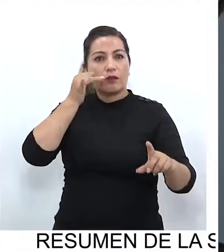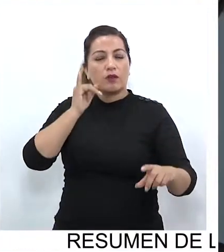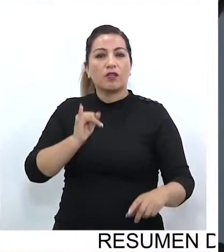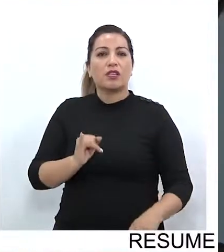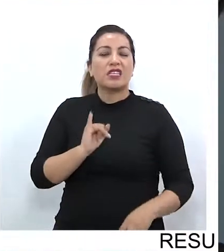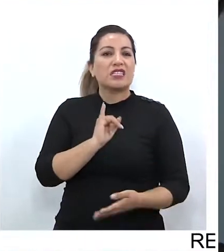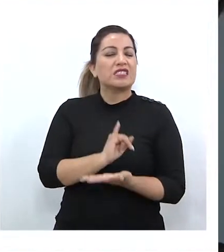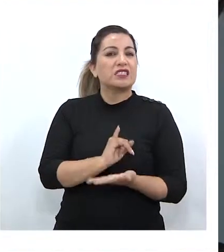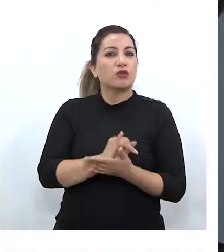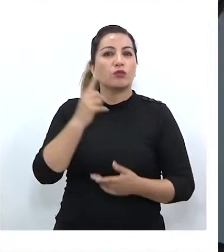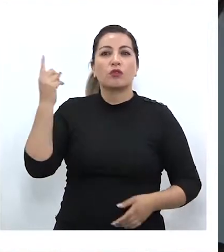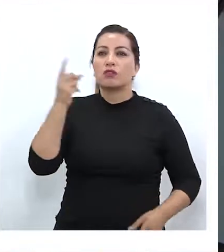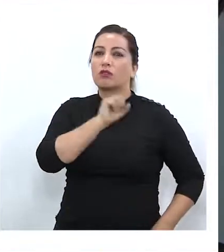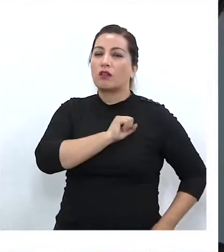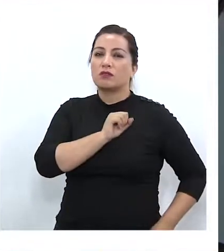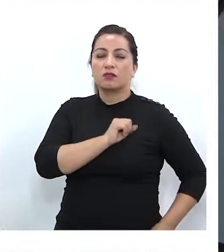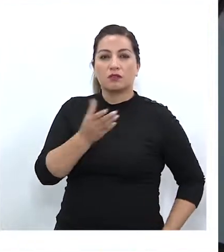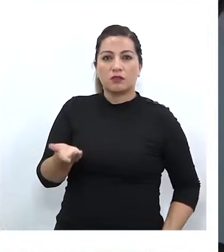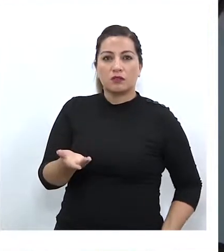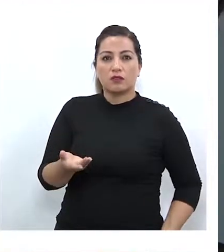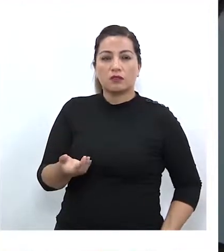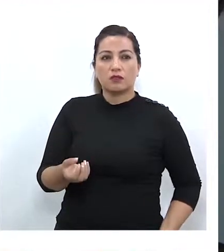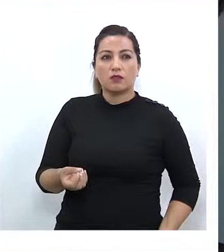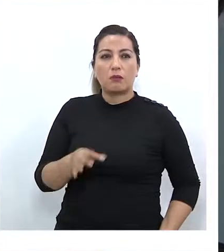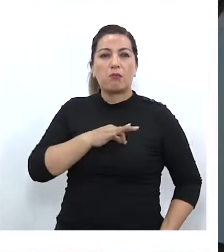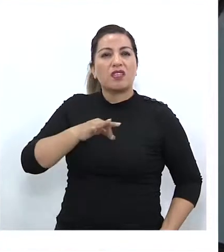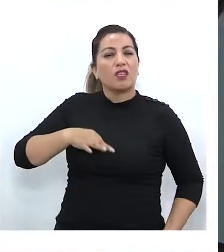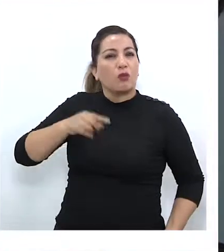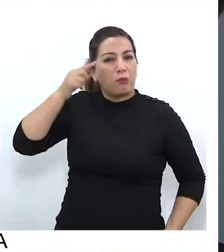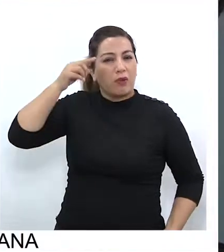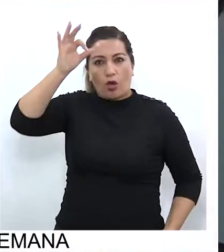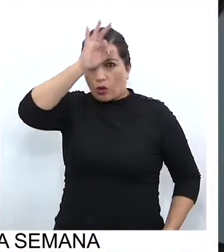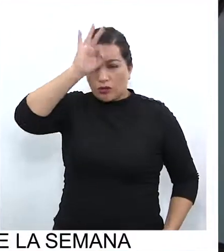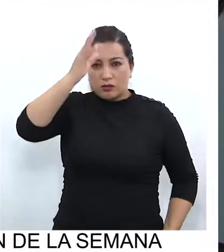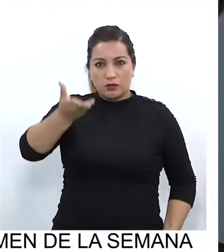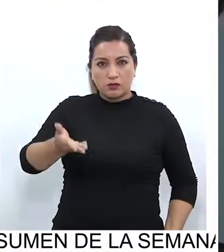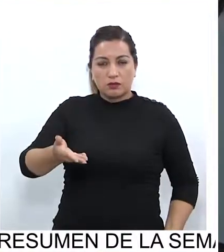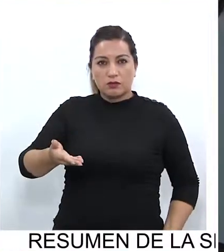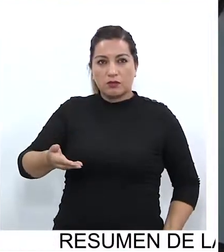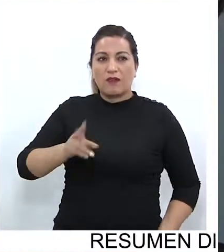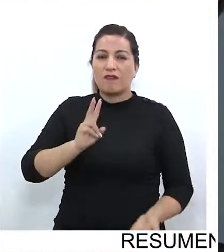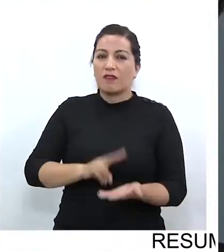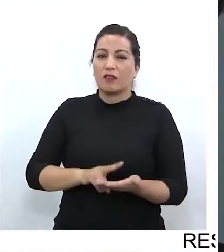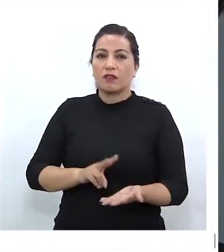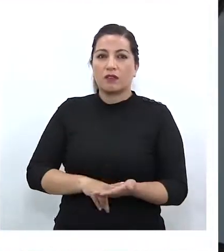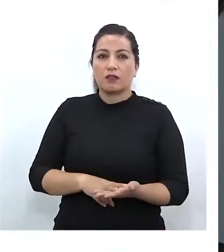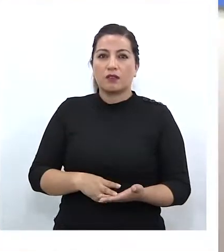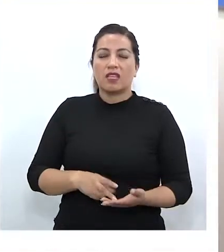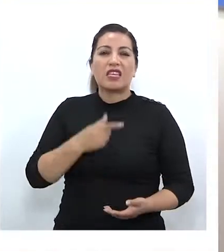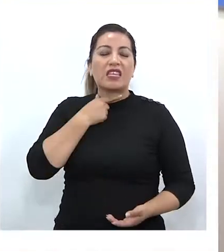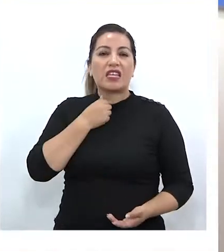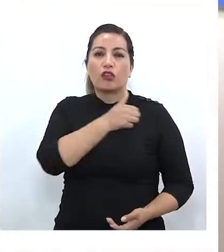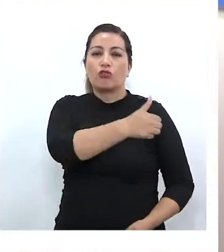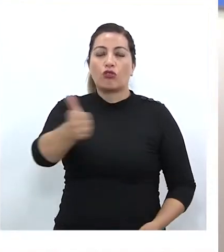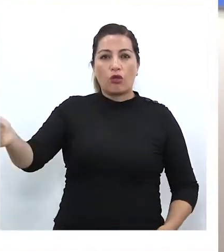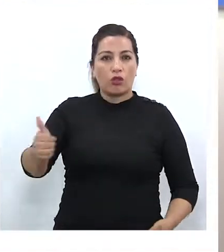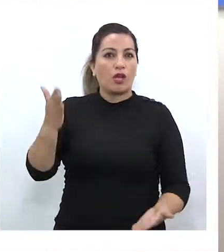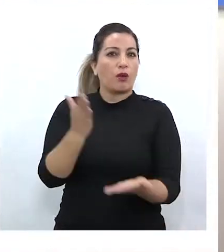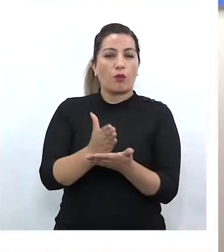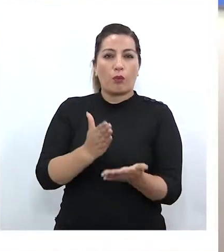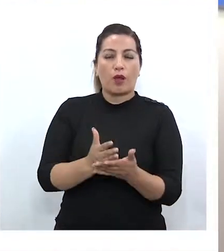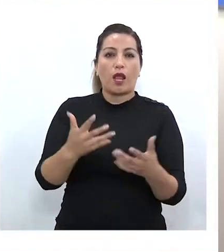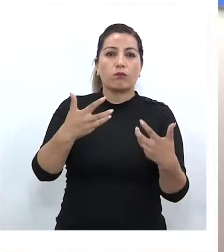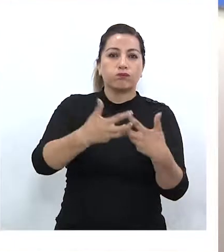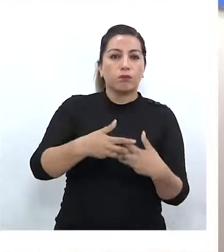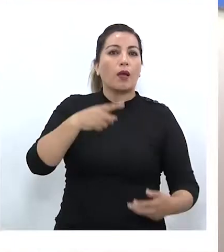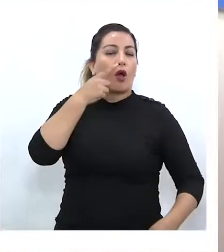Instituto Nacional en Santiago. ¿Cuál es la posición del Ministerio? ¿Es que definitivamente los colegios terminen siendo todos mixtos o no? Nosotros